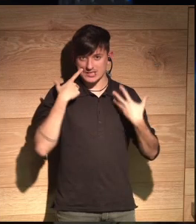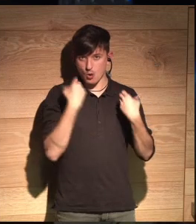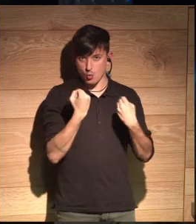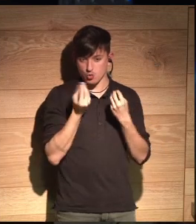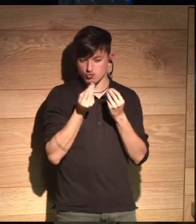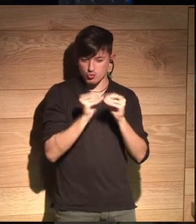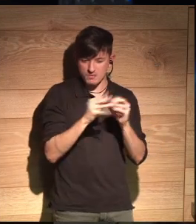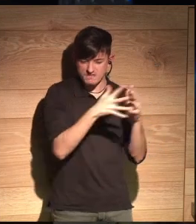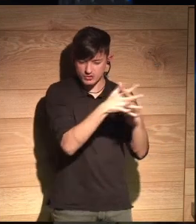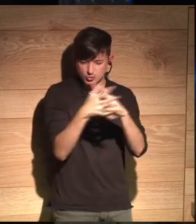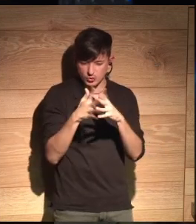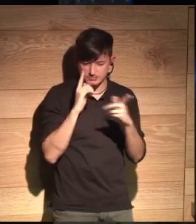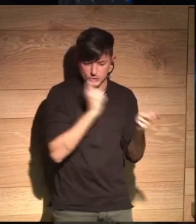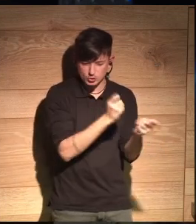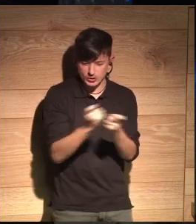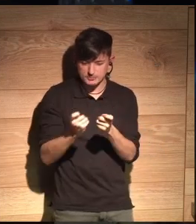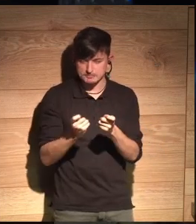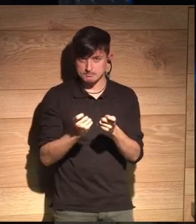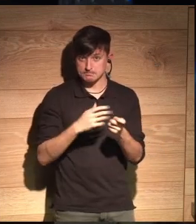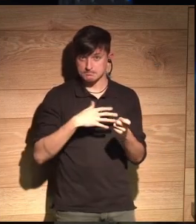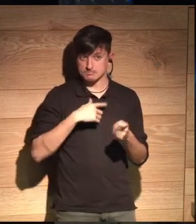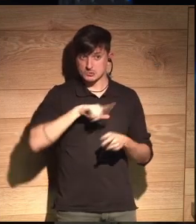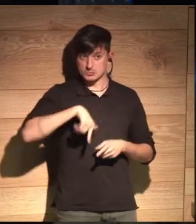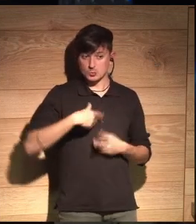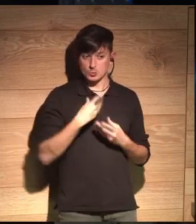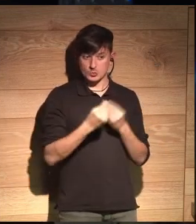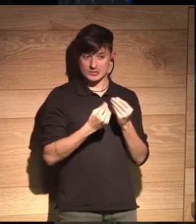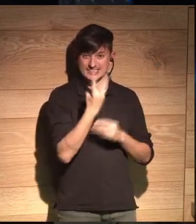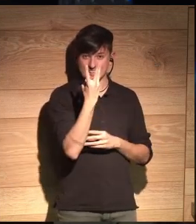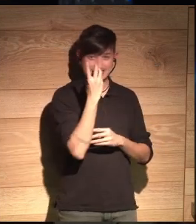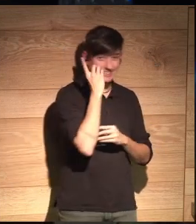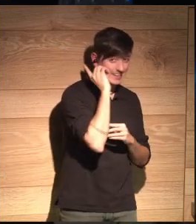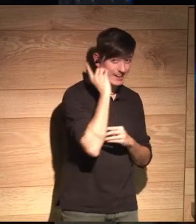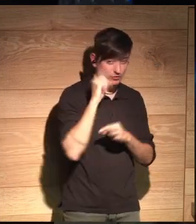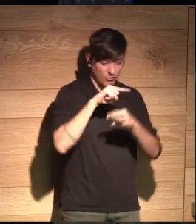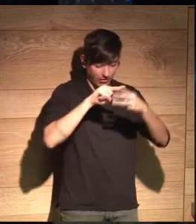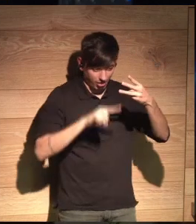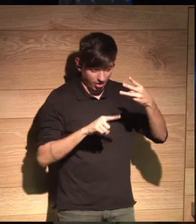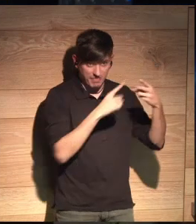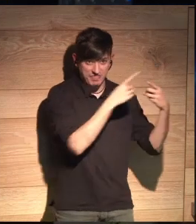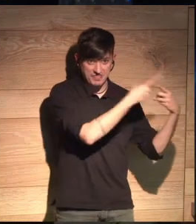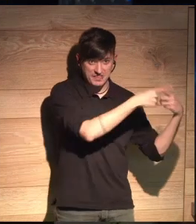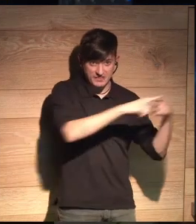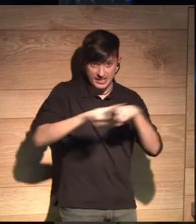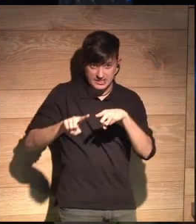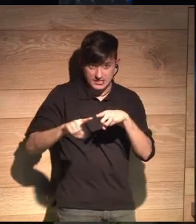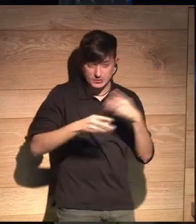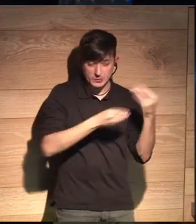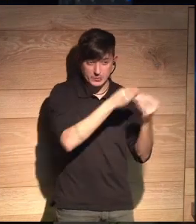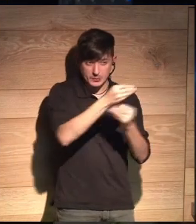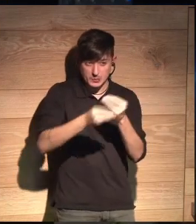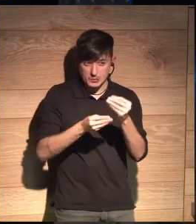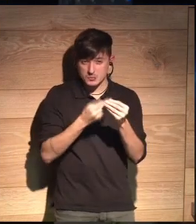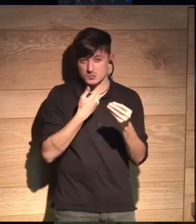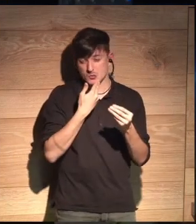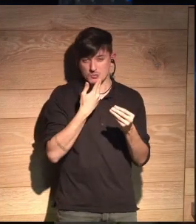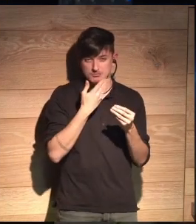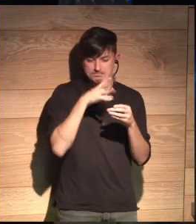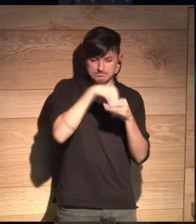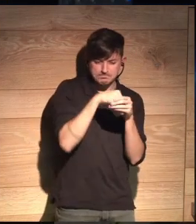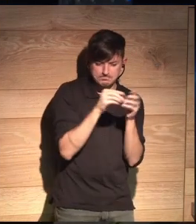cualquier lugar entonces lo que hicimos fue utilizar tres teléfonos diferentes con un estéreo metro un